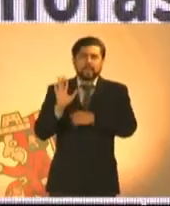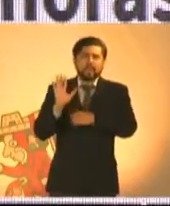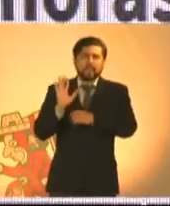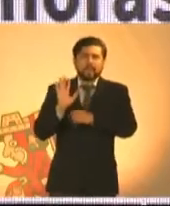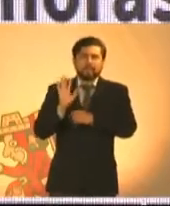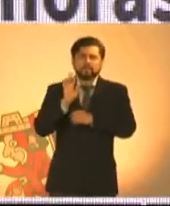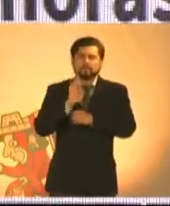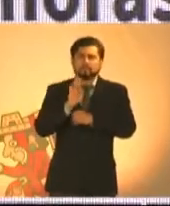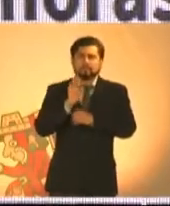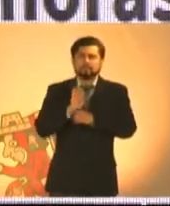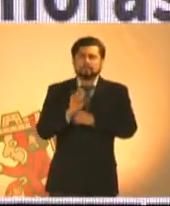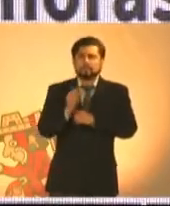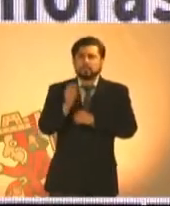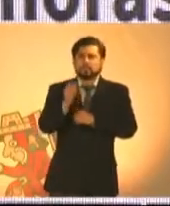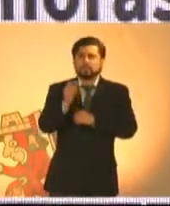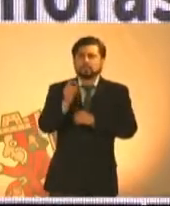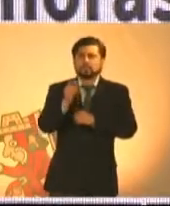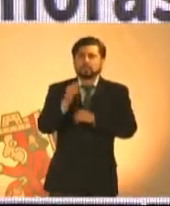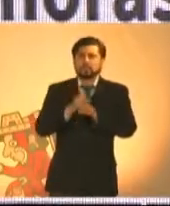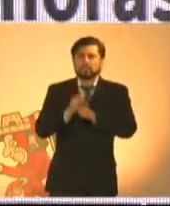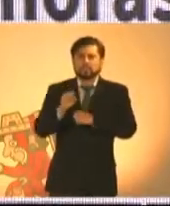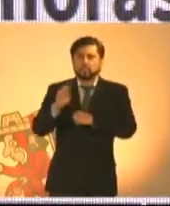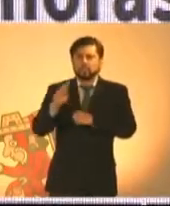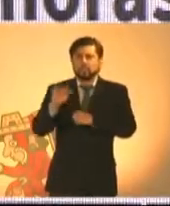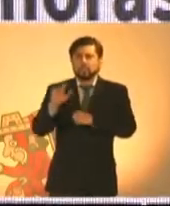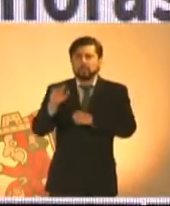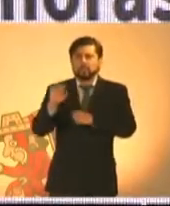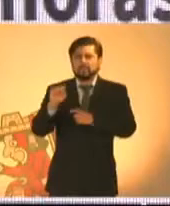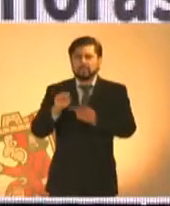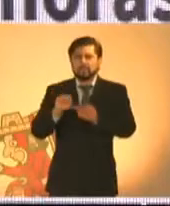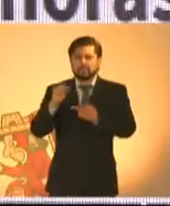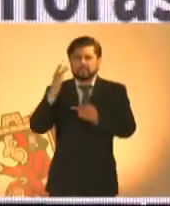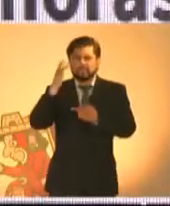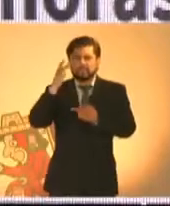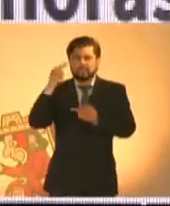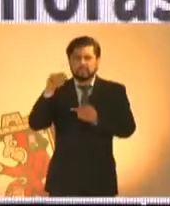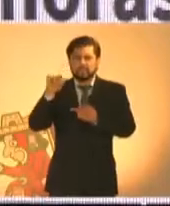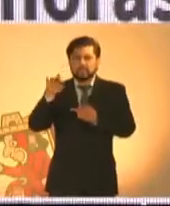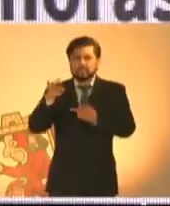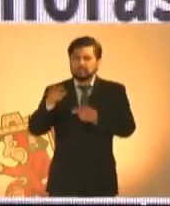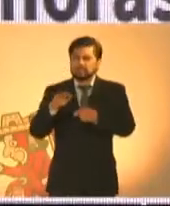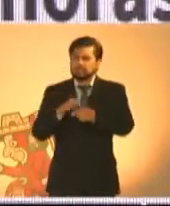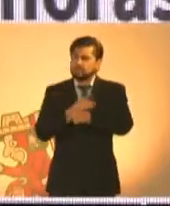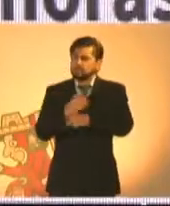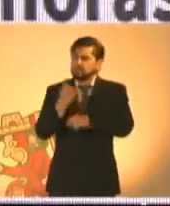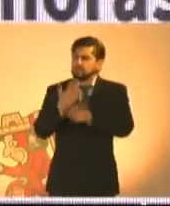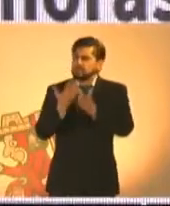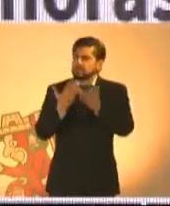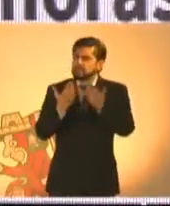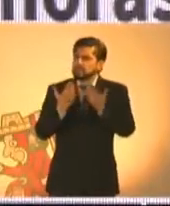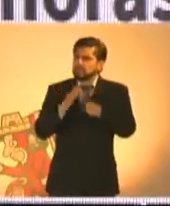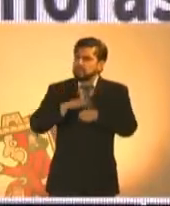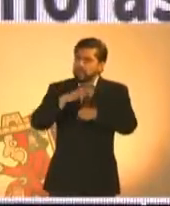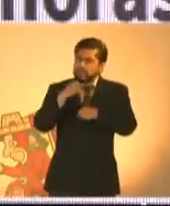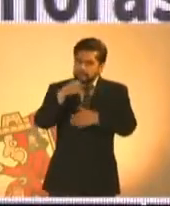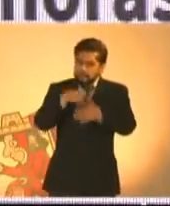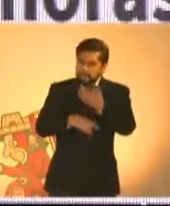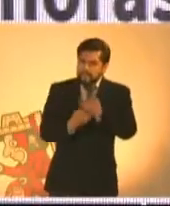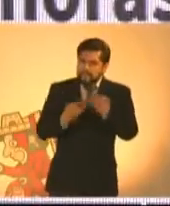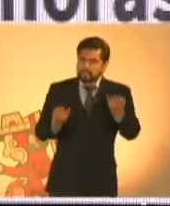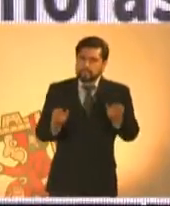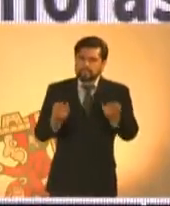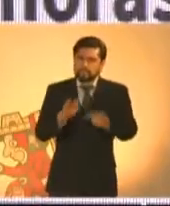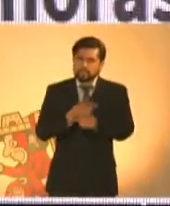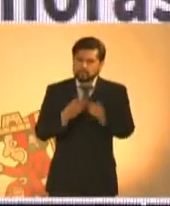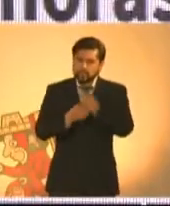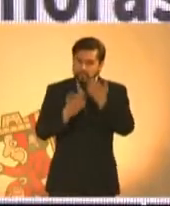a bolívar a sant martí a sucre sorprendente porque intentamos desde que tomamos